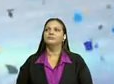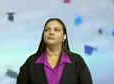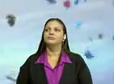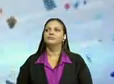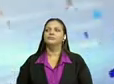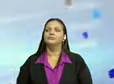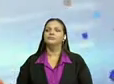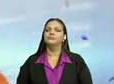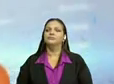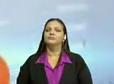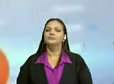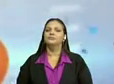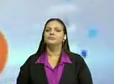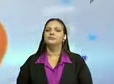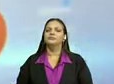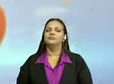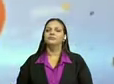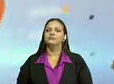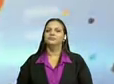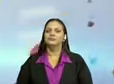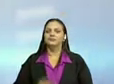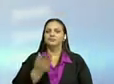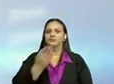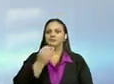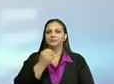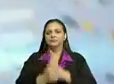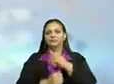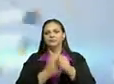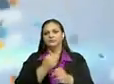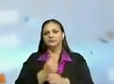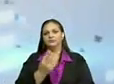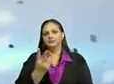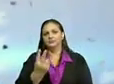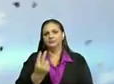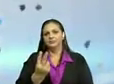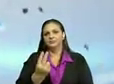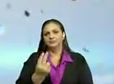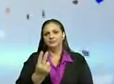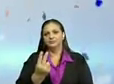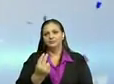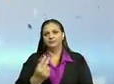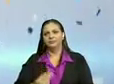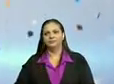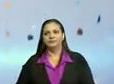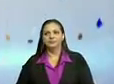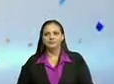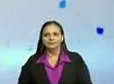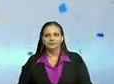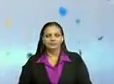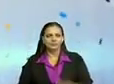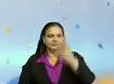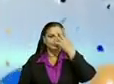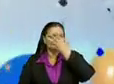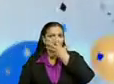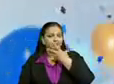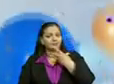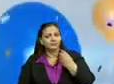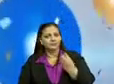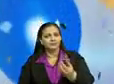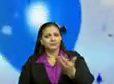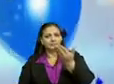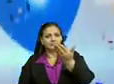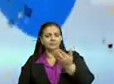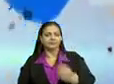Rosly Torres. 12 añitos. Estoy entretenida, acá está llegando una belleza. Aquí a la claro, camina. Así es. Aquí